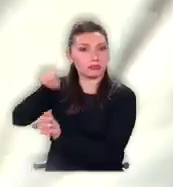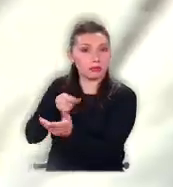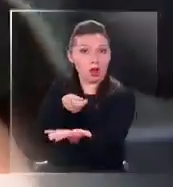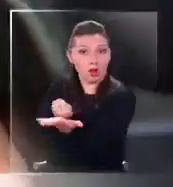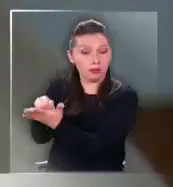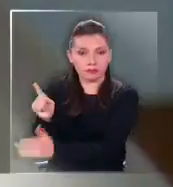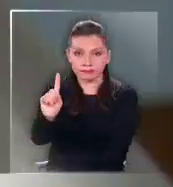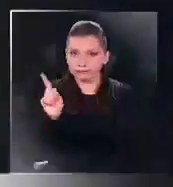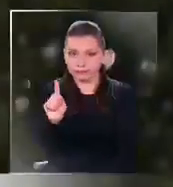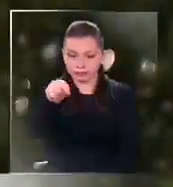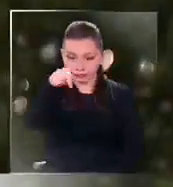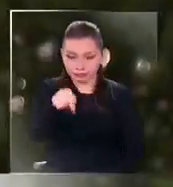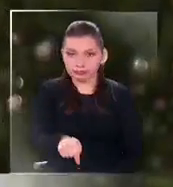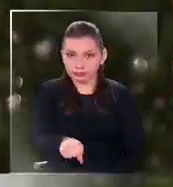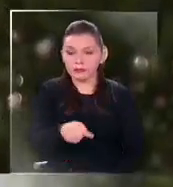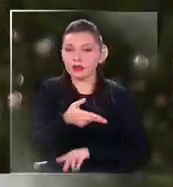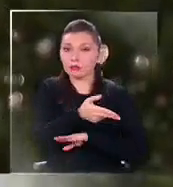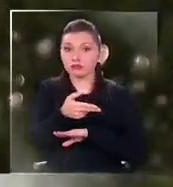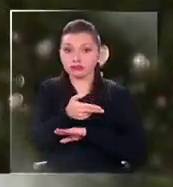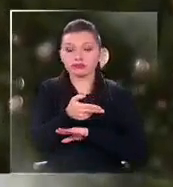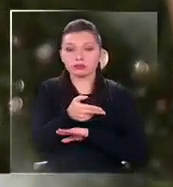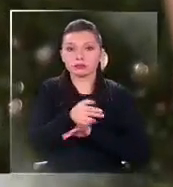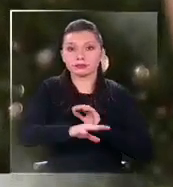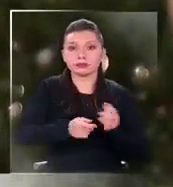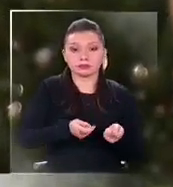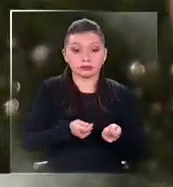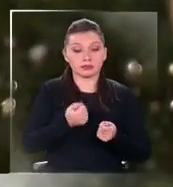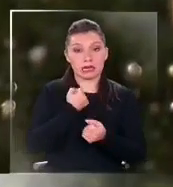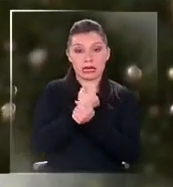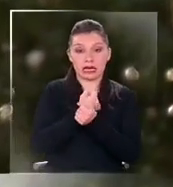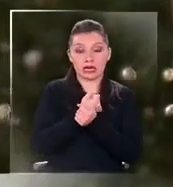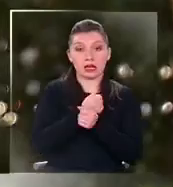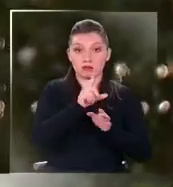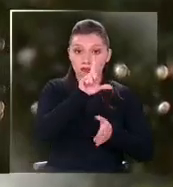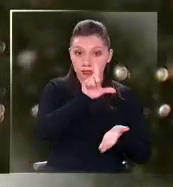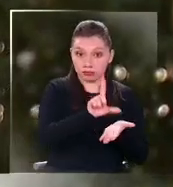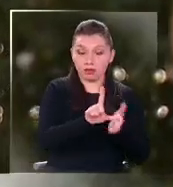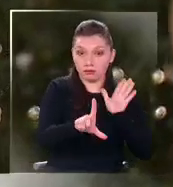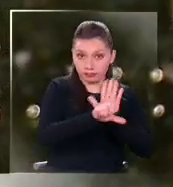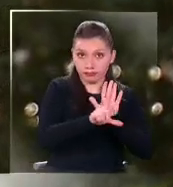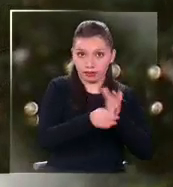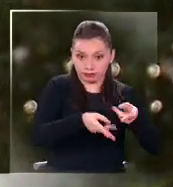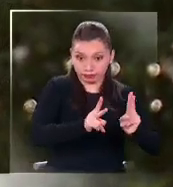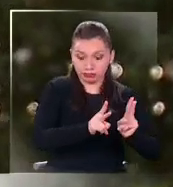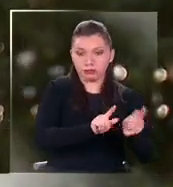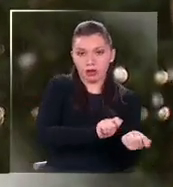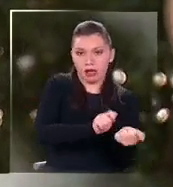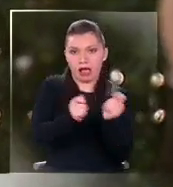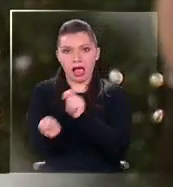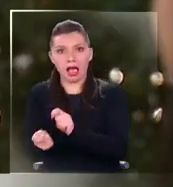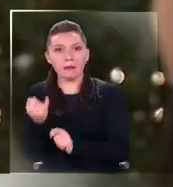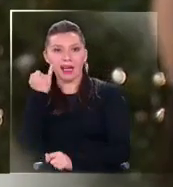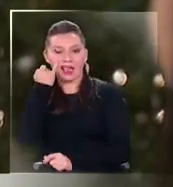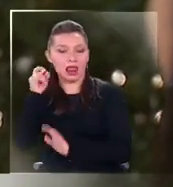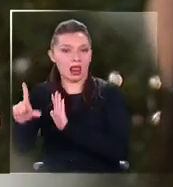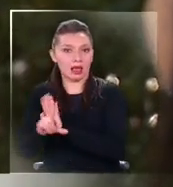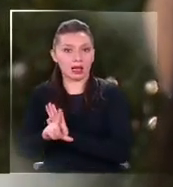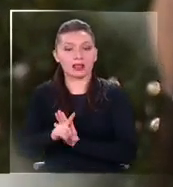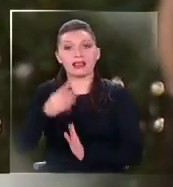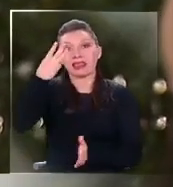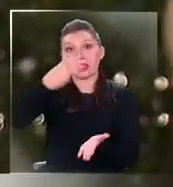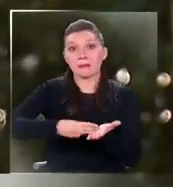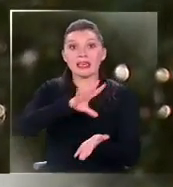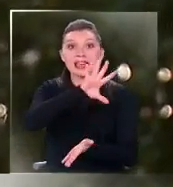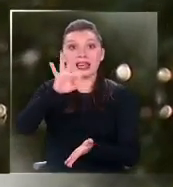sino que son armas que han sido traspasadas del mercado legal al mercado informal. Son 3.500 armas las